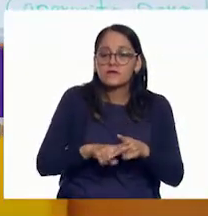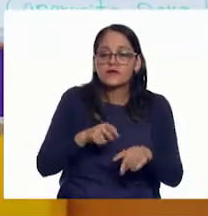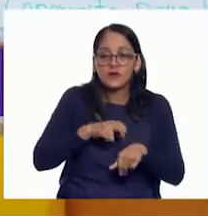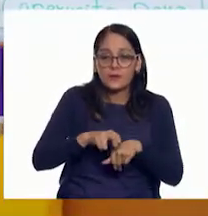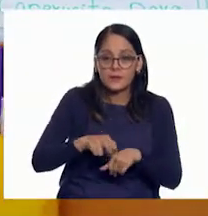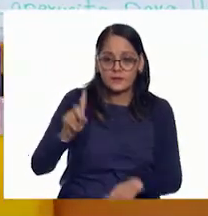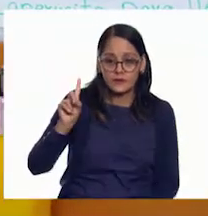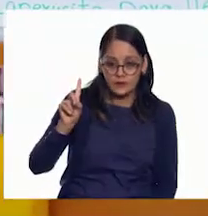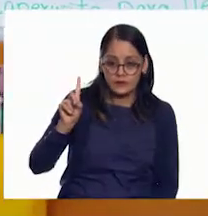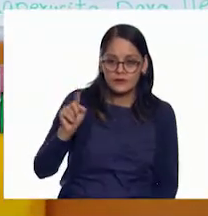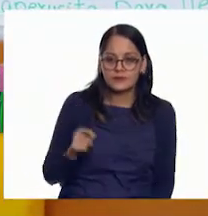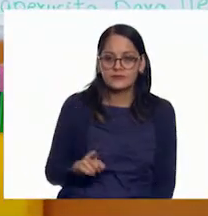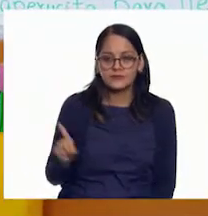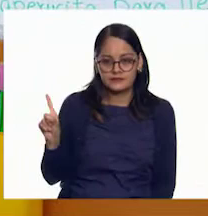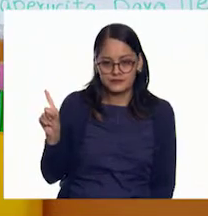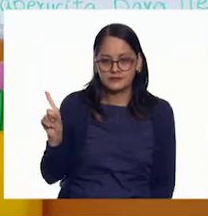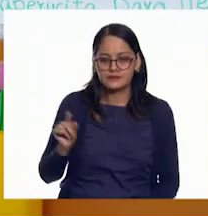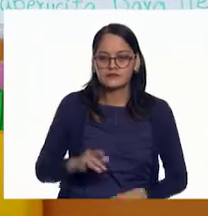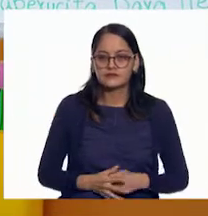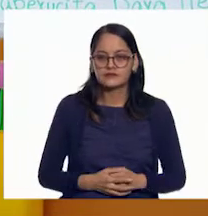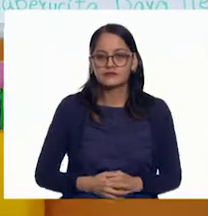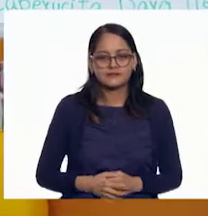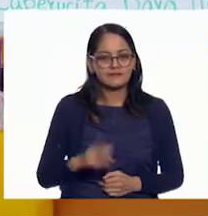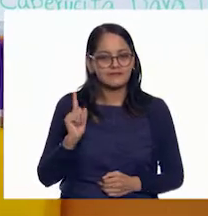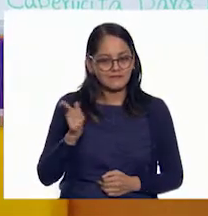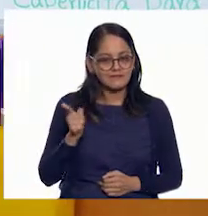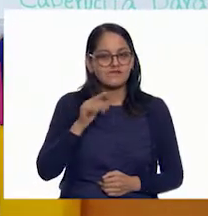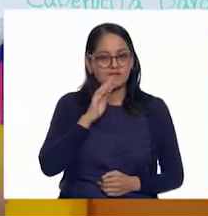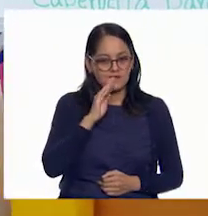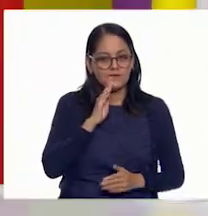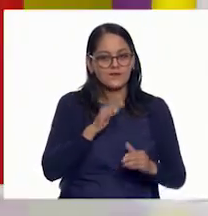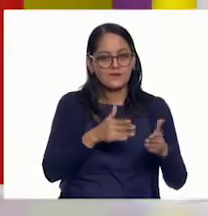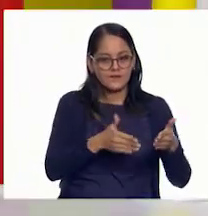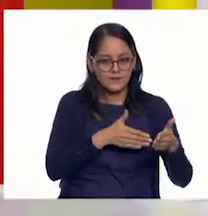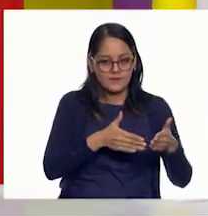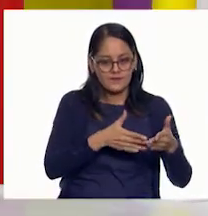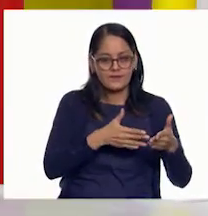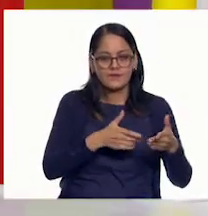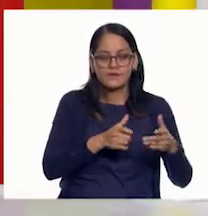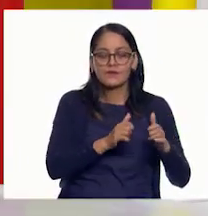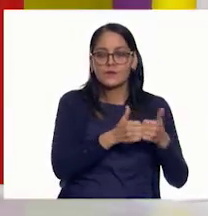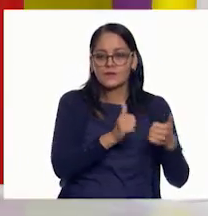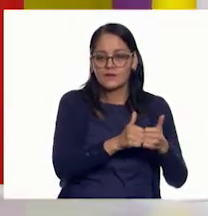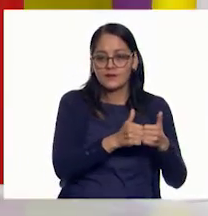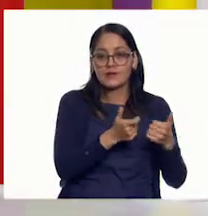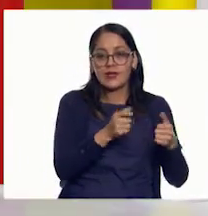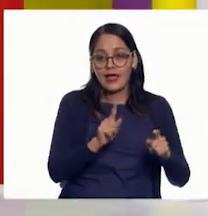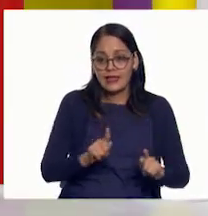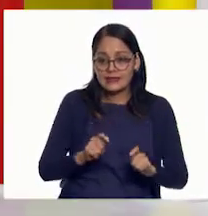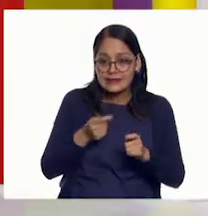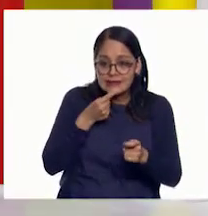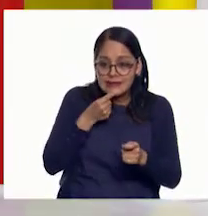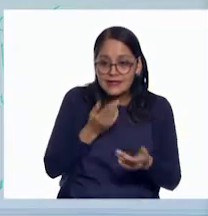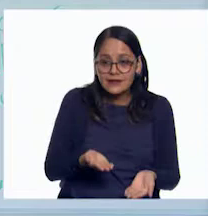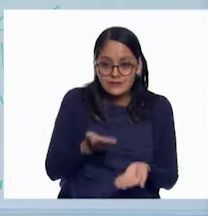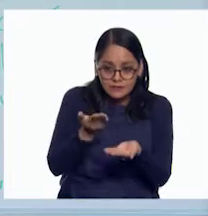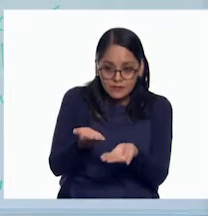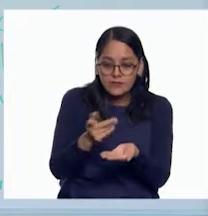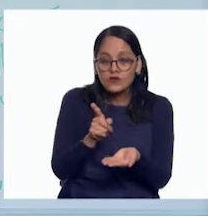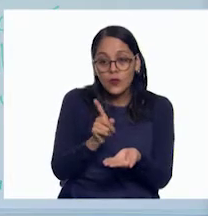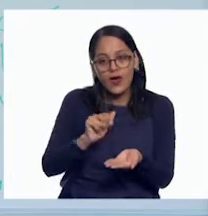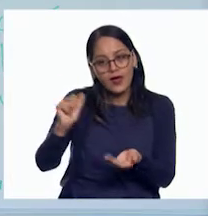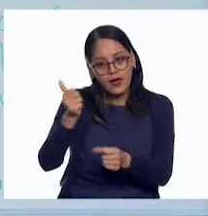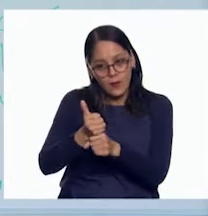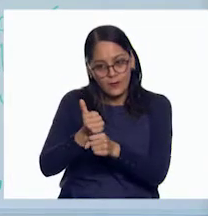número 1. El número 1, claro. Su mamá horneó unos panqués, se los da a Caperucita para llevarlos a su abuelita.